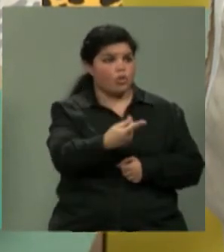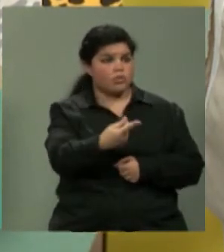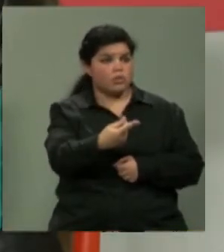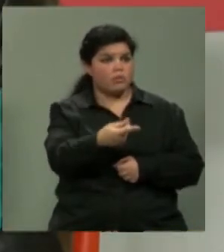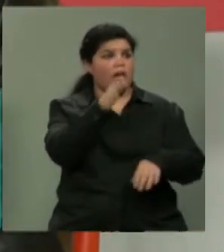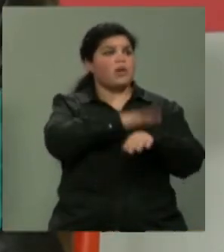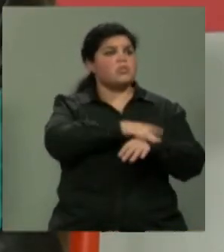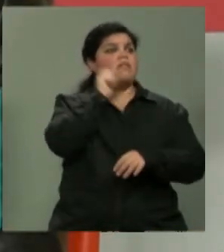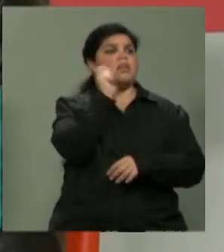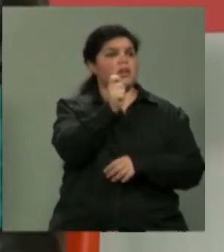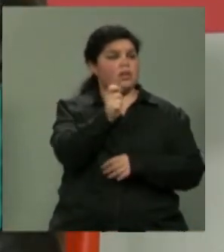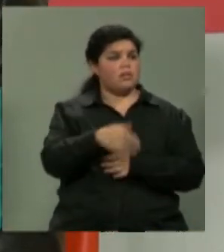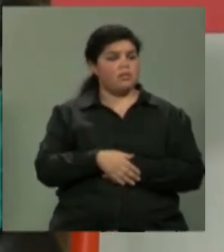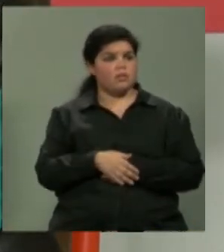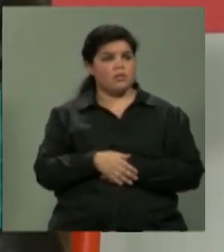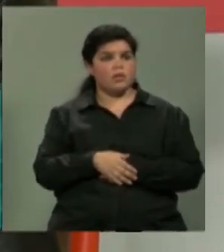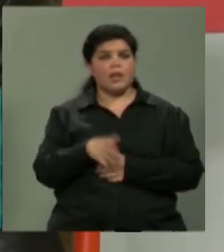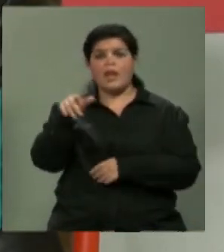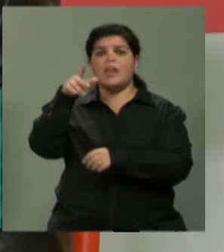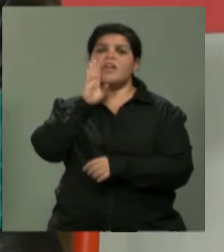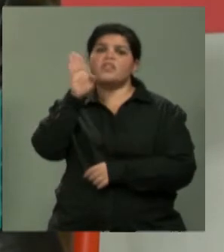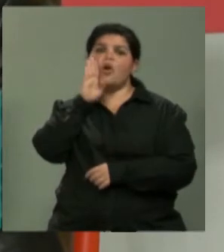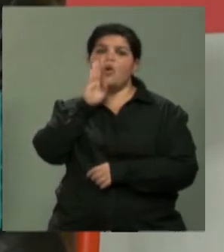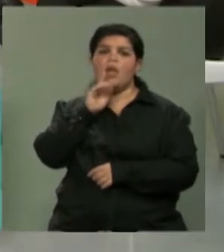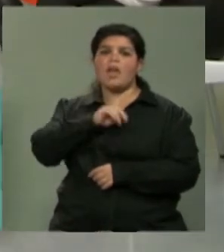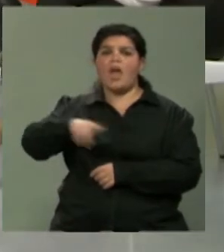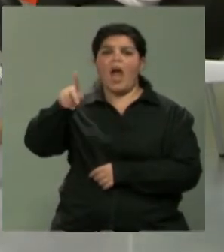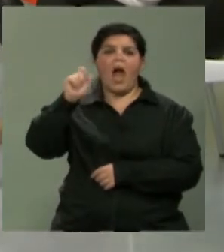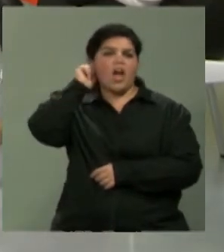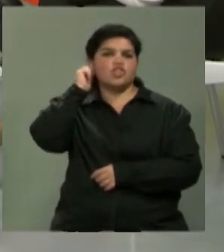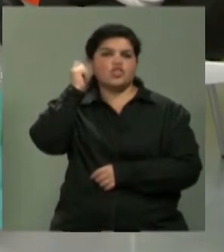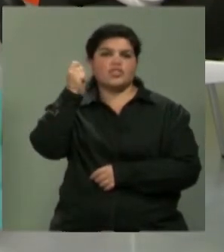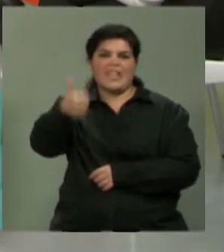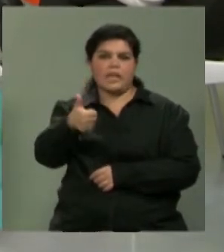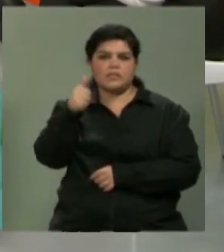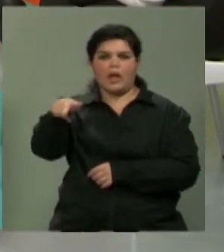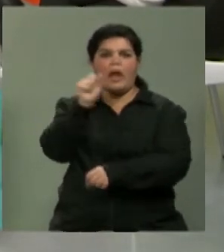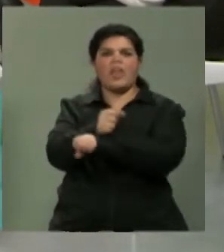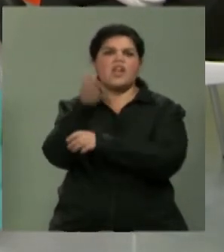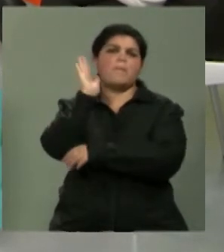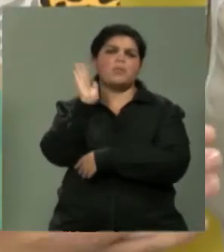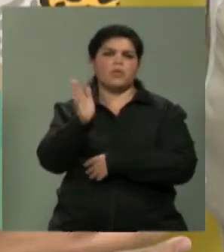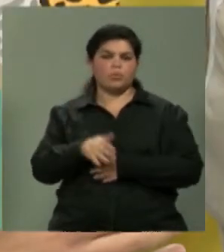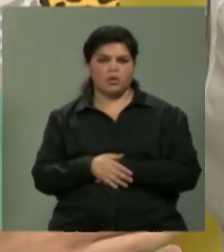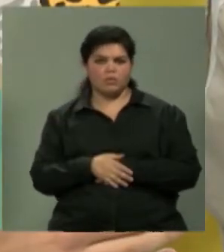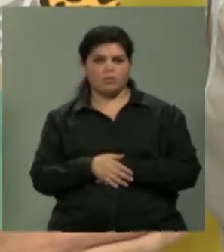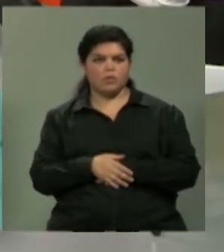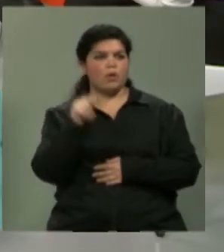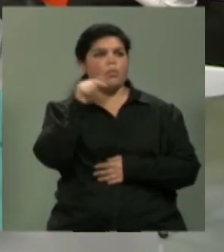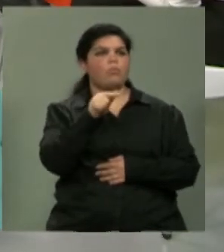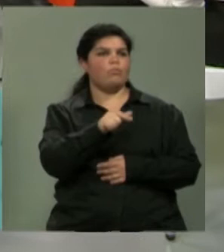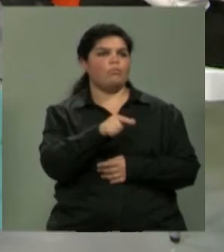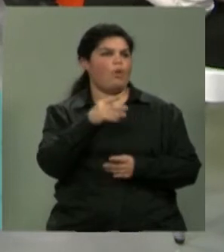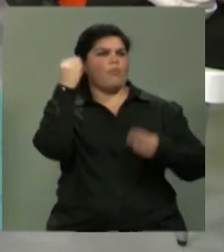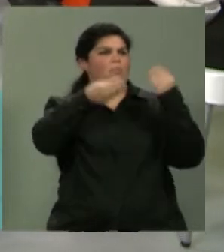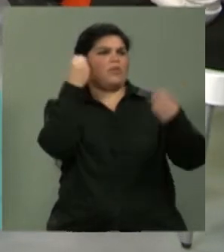En Estados Unidos hay chicos de 6 años en cadena Estás haciendo perpetua. una lectura parcial de la realidad. Es que todos porque son vos estás lecturas poniendo una parciales. situación hipotética. No,